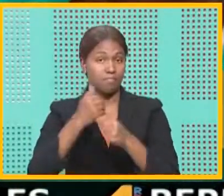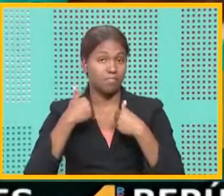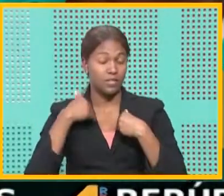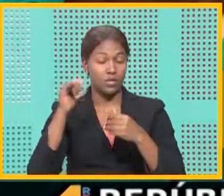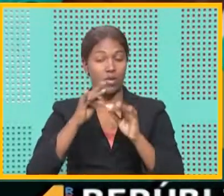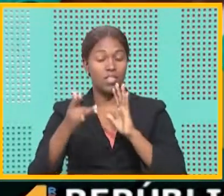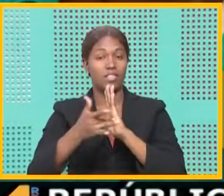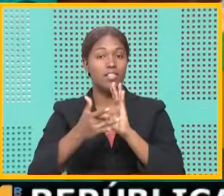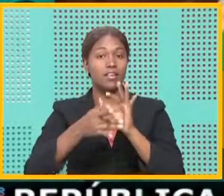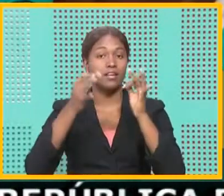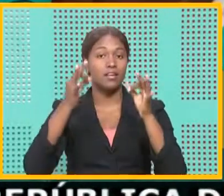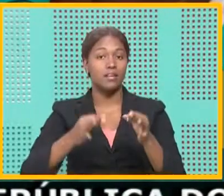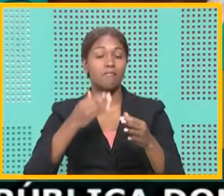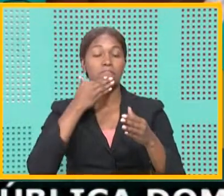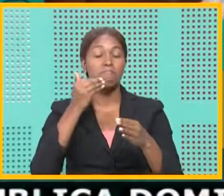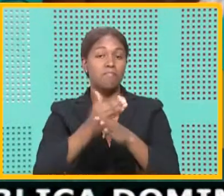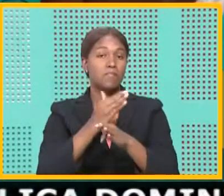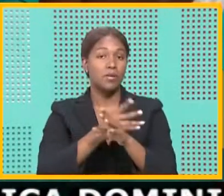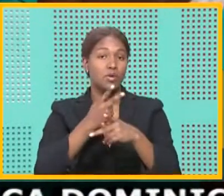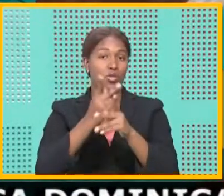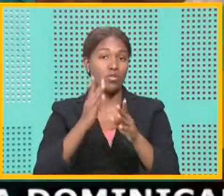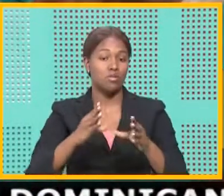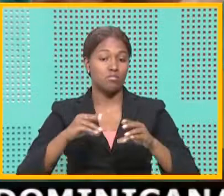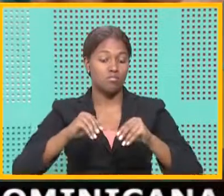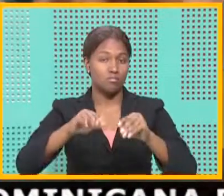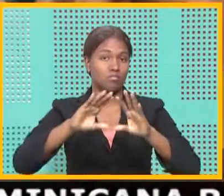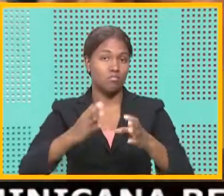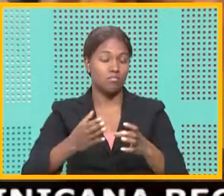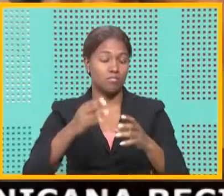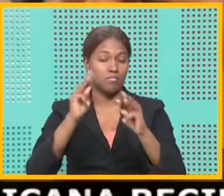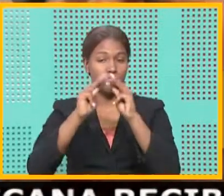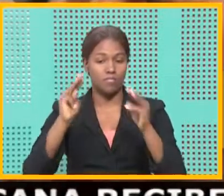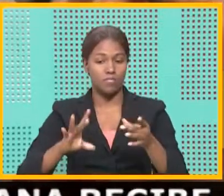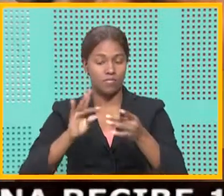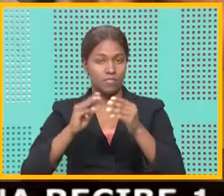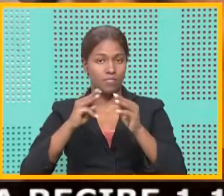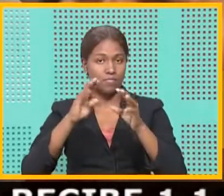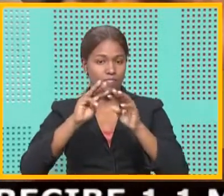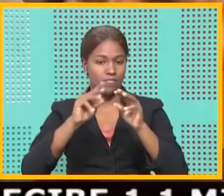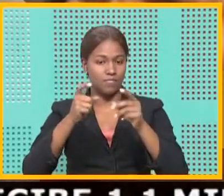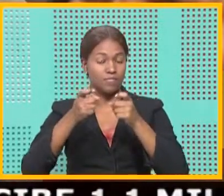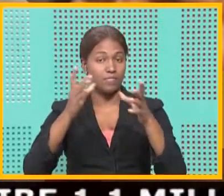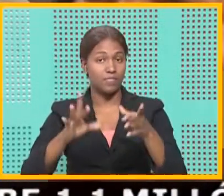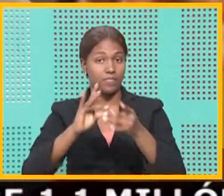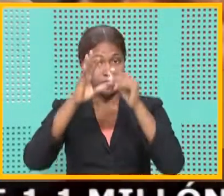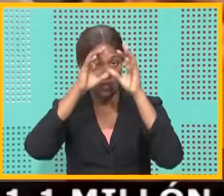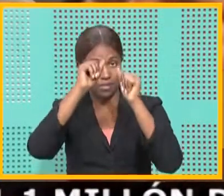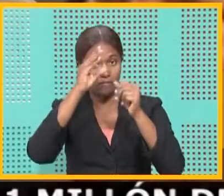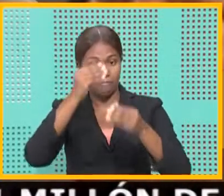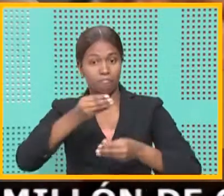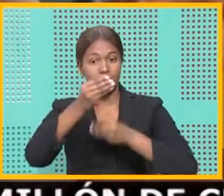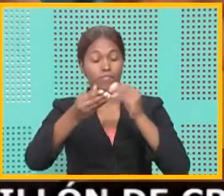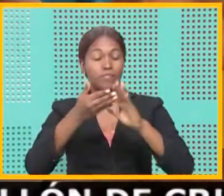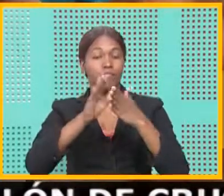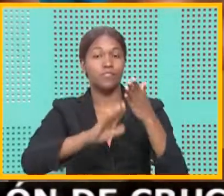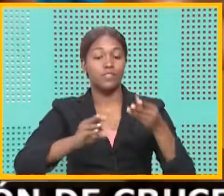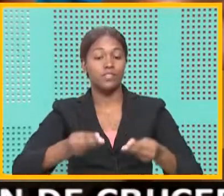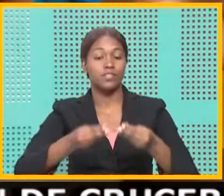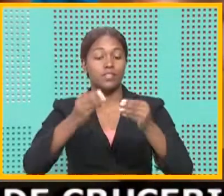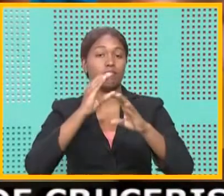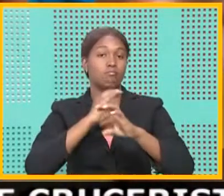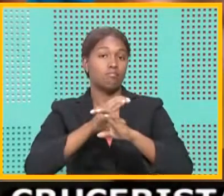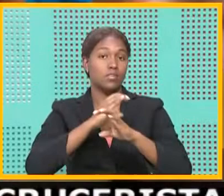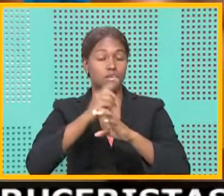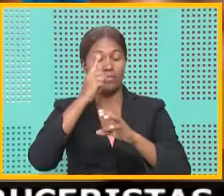y tecnificar y mejorar la producción agropecuaria. El Ministerio Administrativo de la Presidencia entregará a la comunidad la donación de un